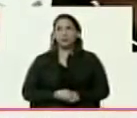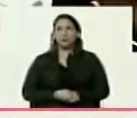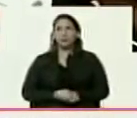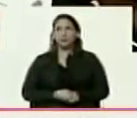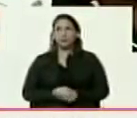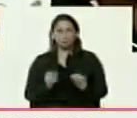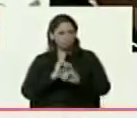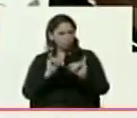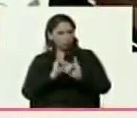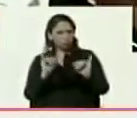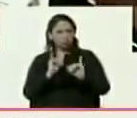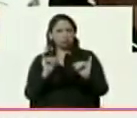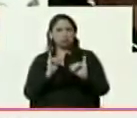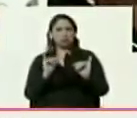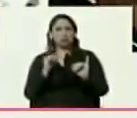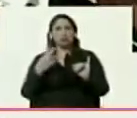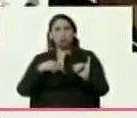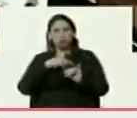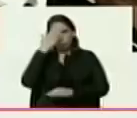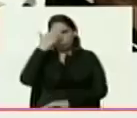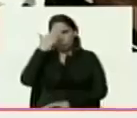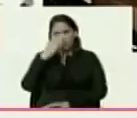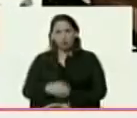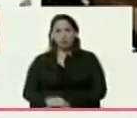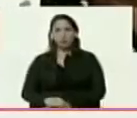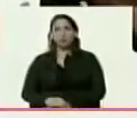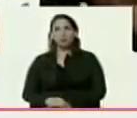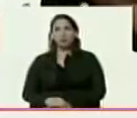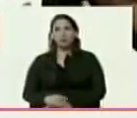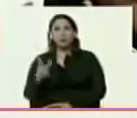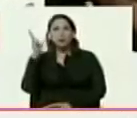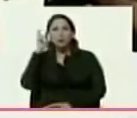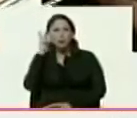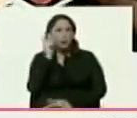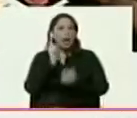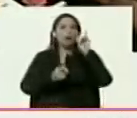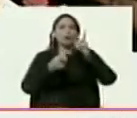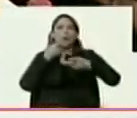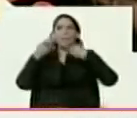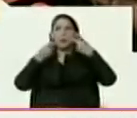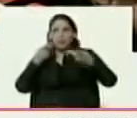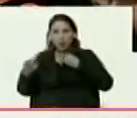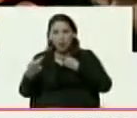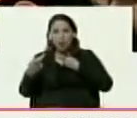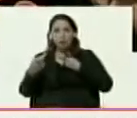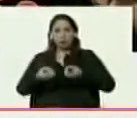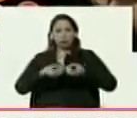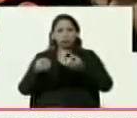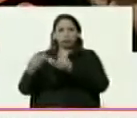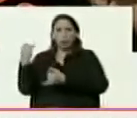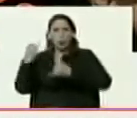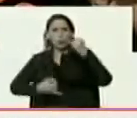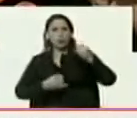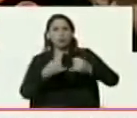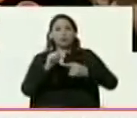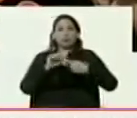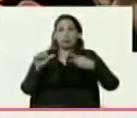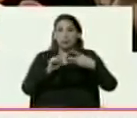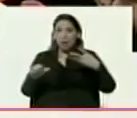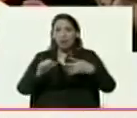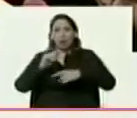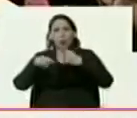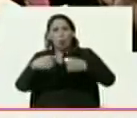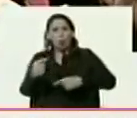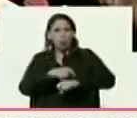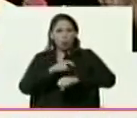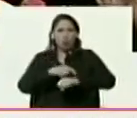Ya lo iremos sabiendo. Yo me he enterado por algunas declaraciones que se han dado en las últimas semanas, pero en las próximas horas, cuando se conforme esa